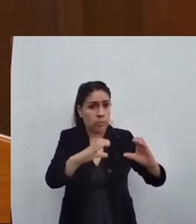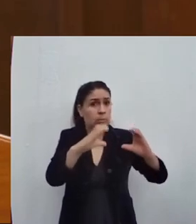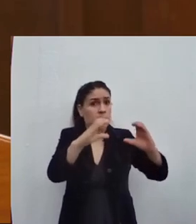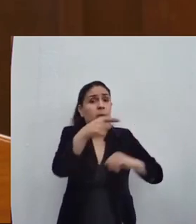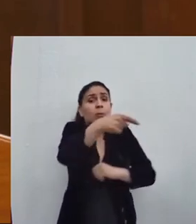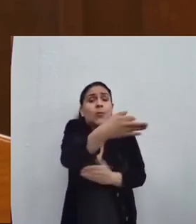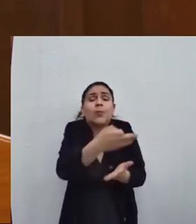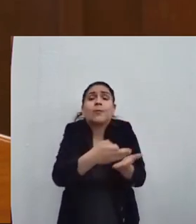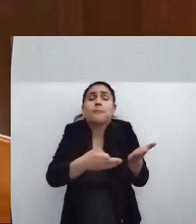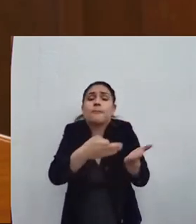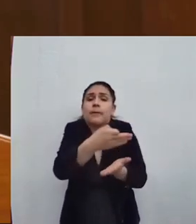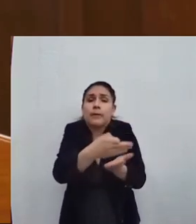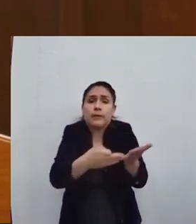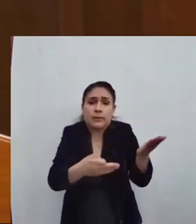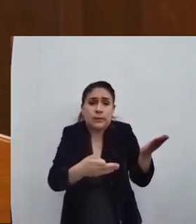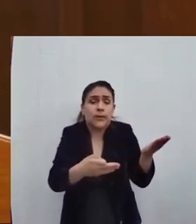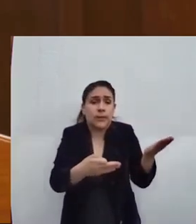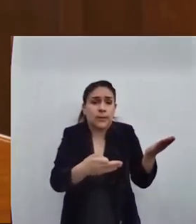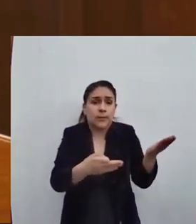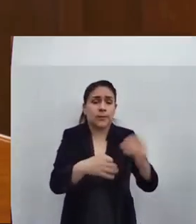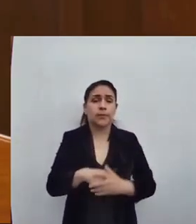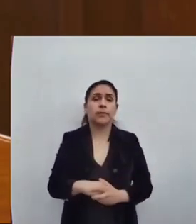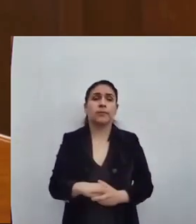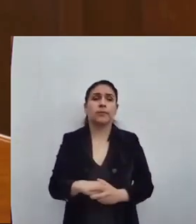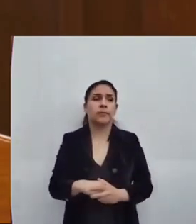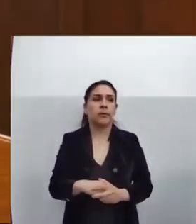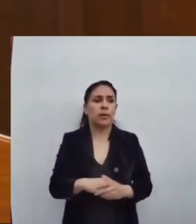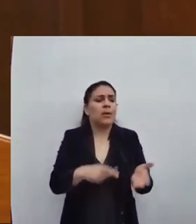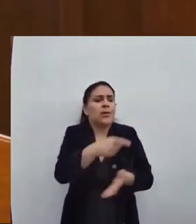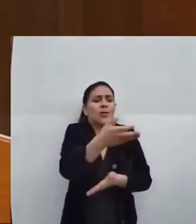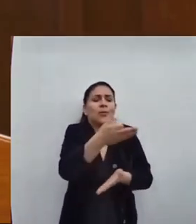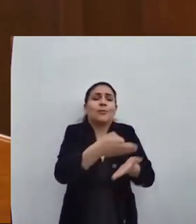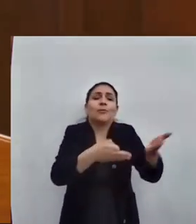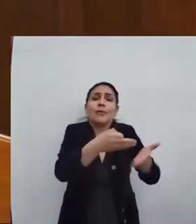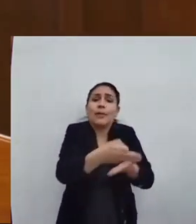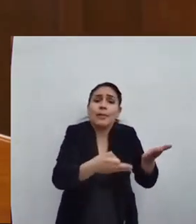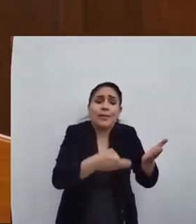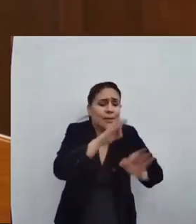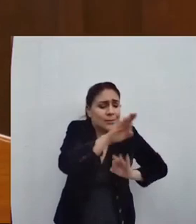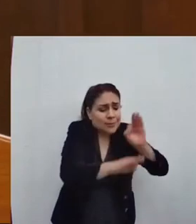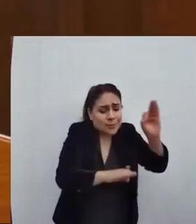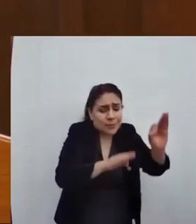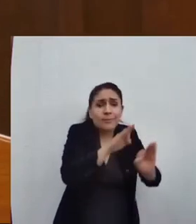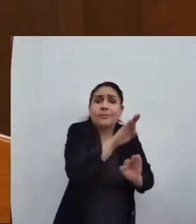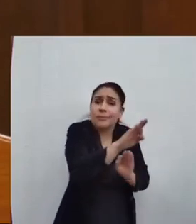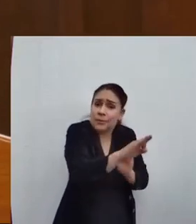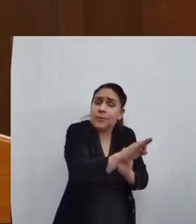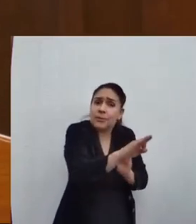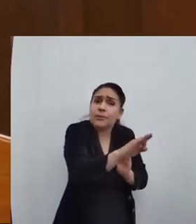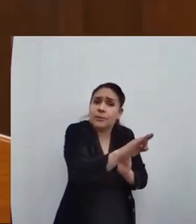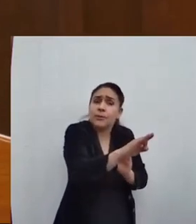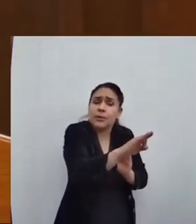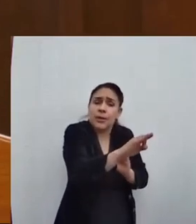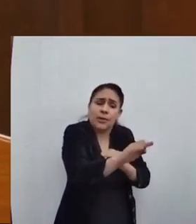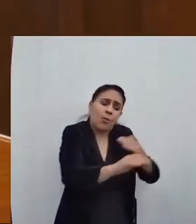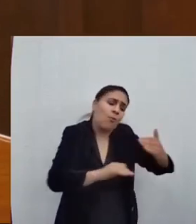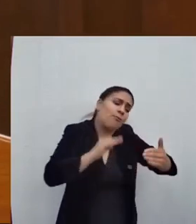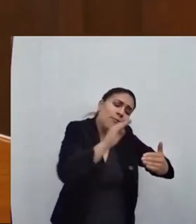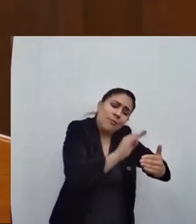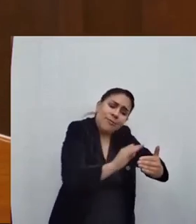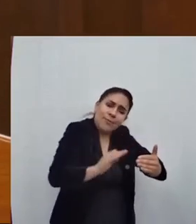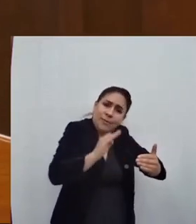también en las personas que cuidan y en las personas que requieren esos cuidados. Y cuando hablamos de este enfoque que lo incorpora